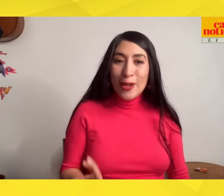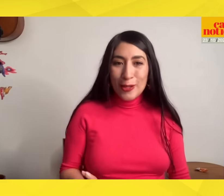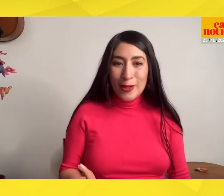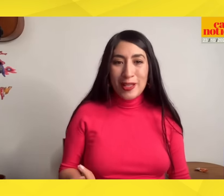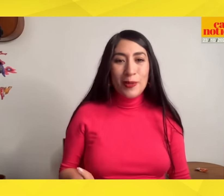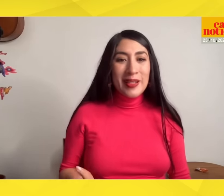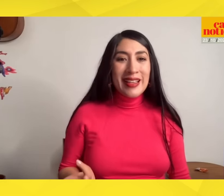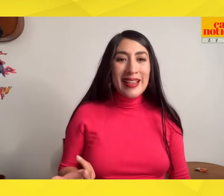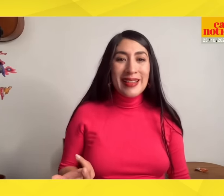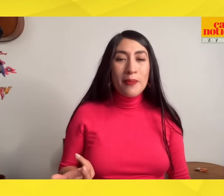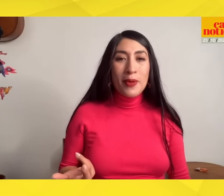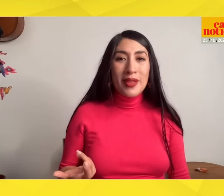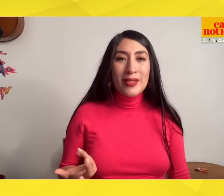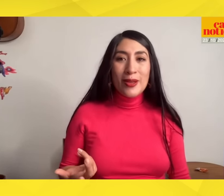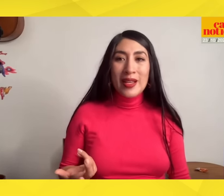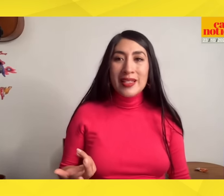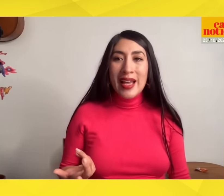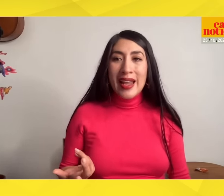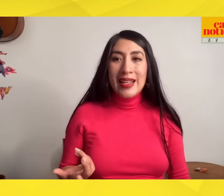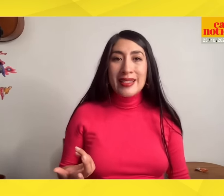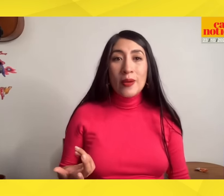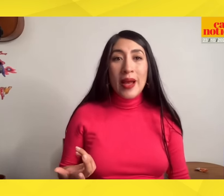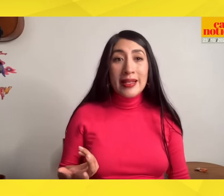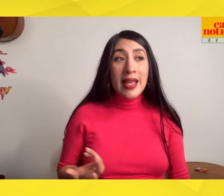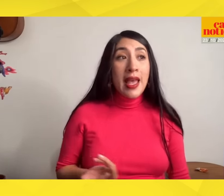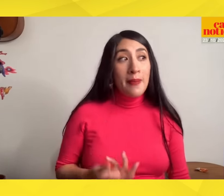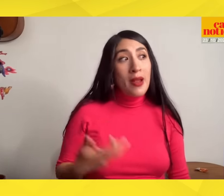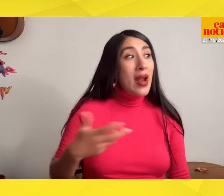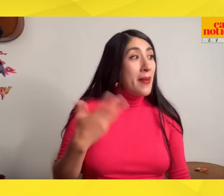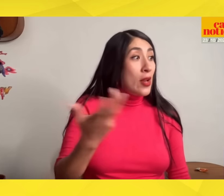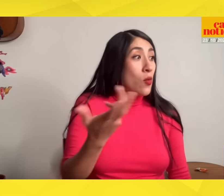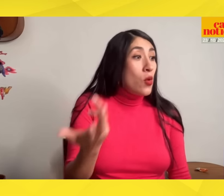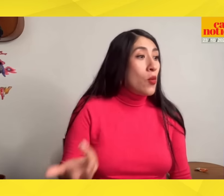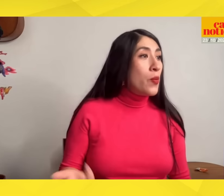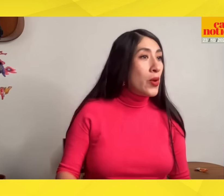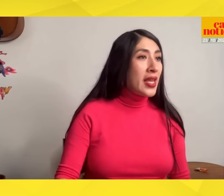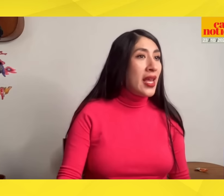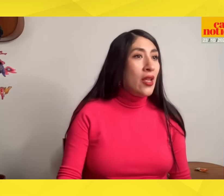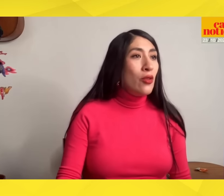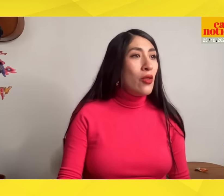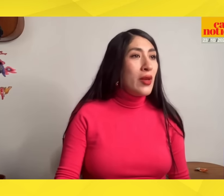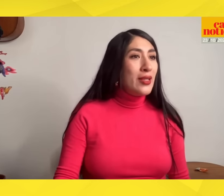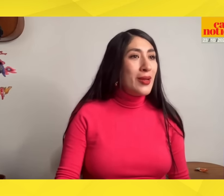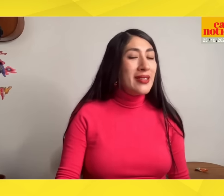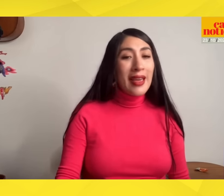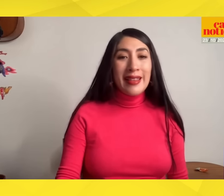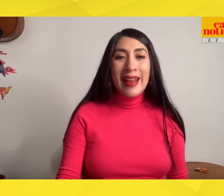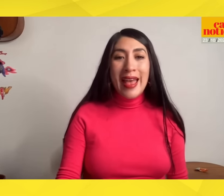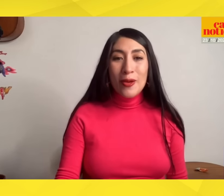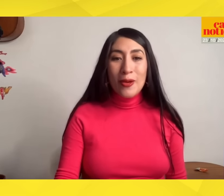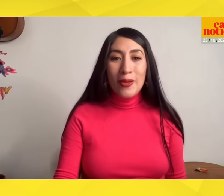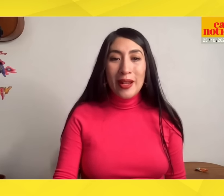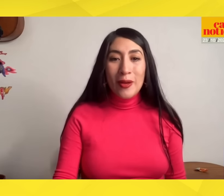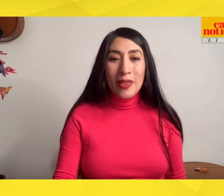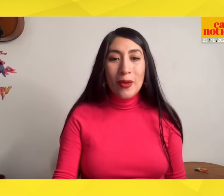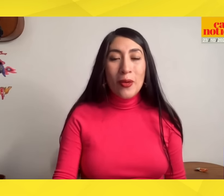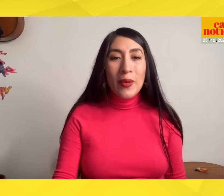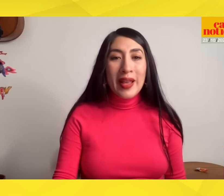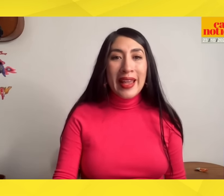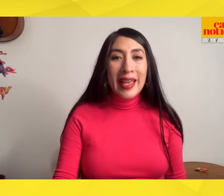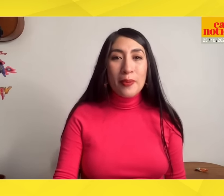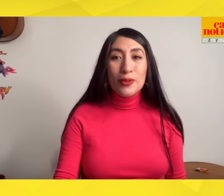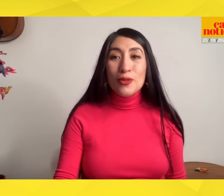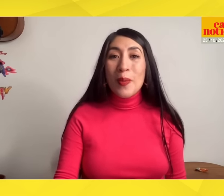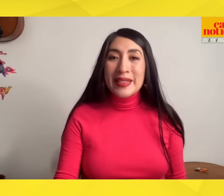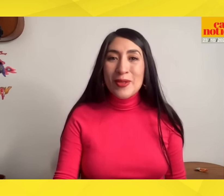muy victorioso después de esta impugnación que saca Nancy Juárez Pero ahora a ver cómo compone todo esto que se ha generado con lo del código